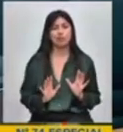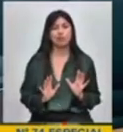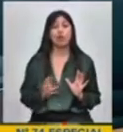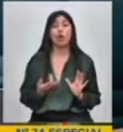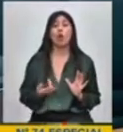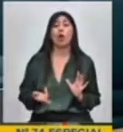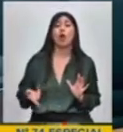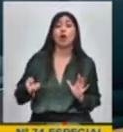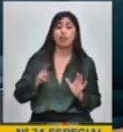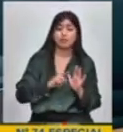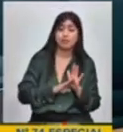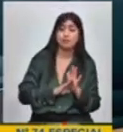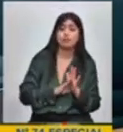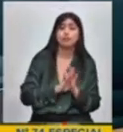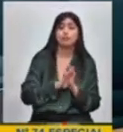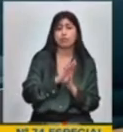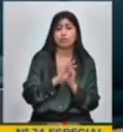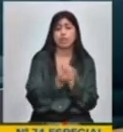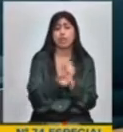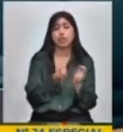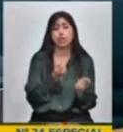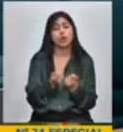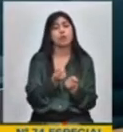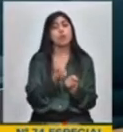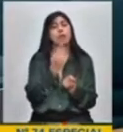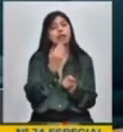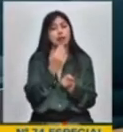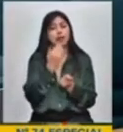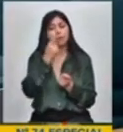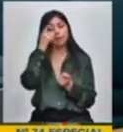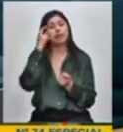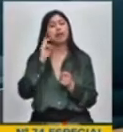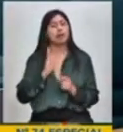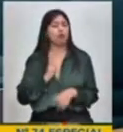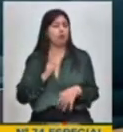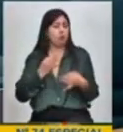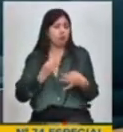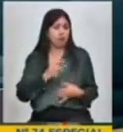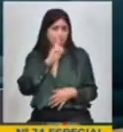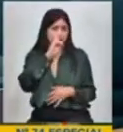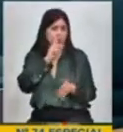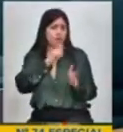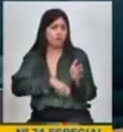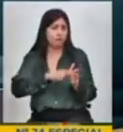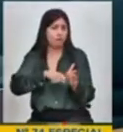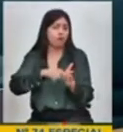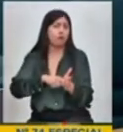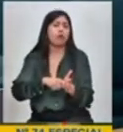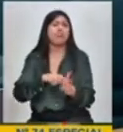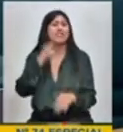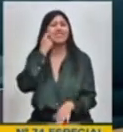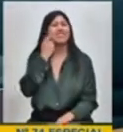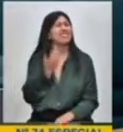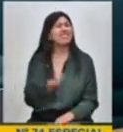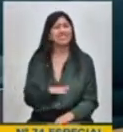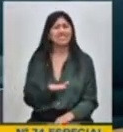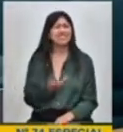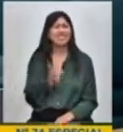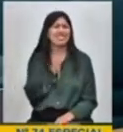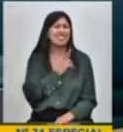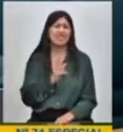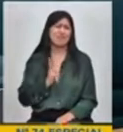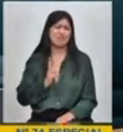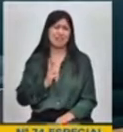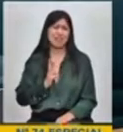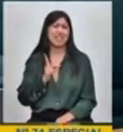vuelva a crecer en el país y que se haga además dentro del ámbito formal, vamos a seguir con este tema de la informalidad que no nos ayuda en